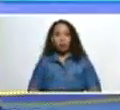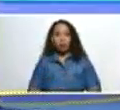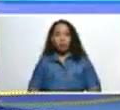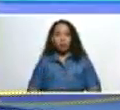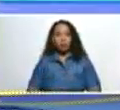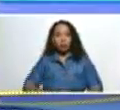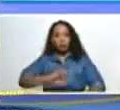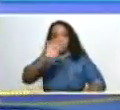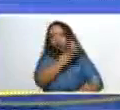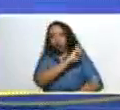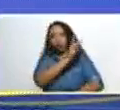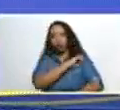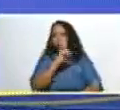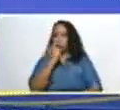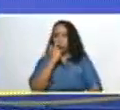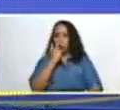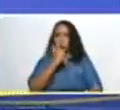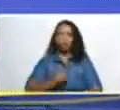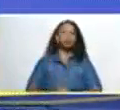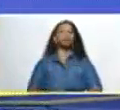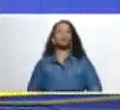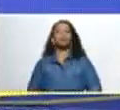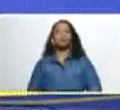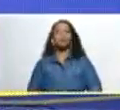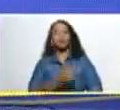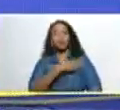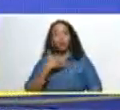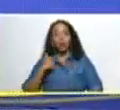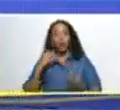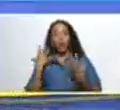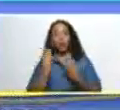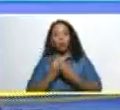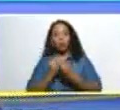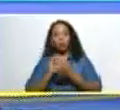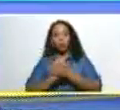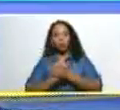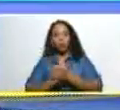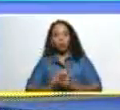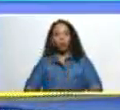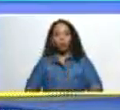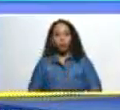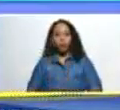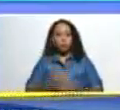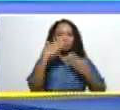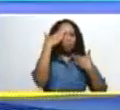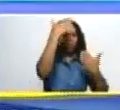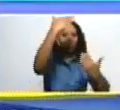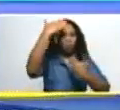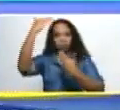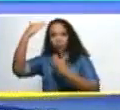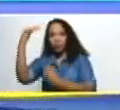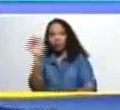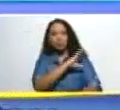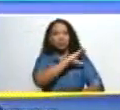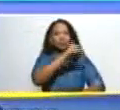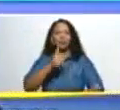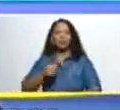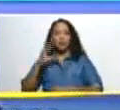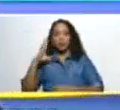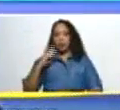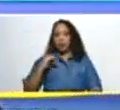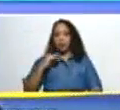almirante en jefe Remigio Ceballos Hichazo, querido compañero. Saludar a la directiva del